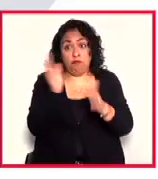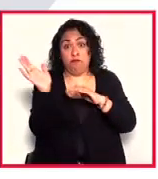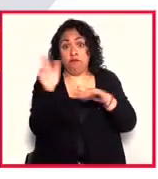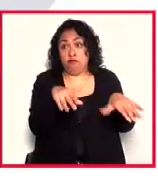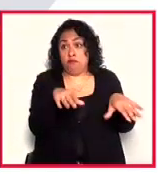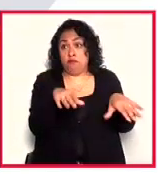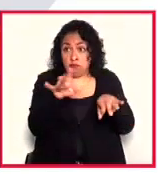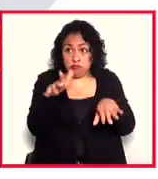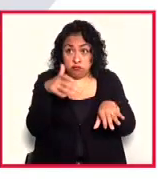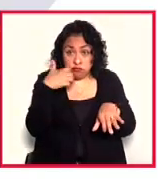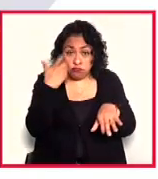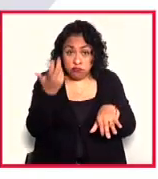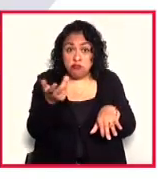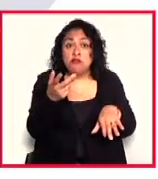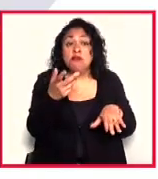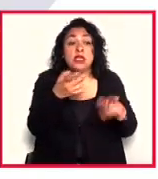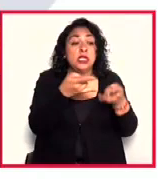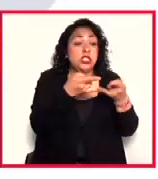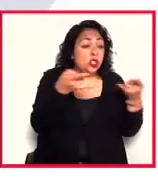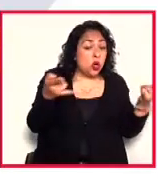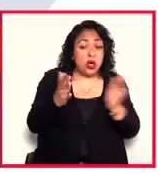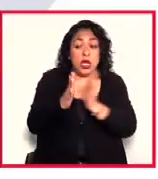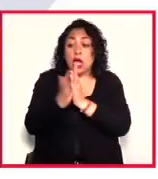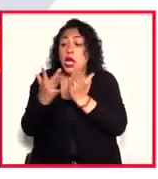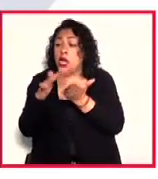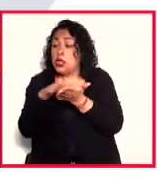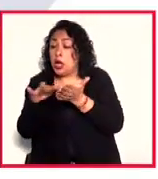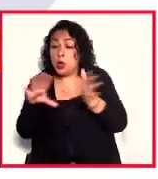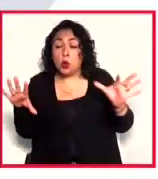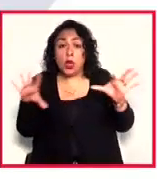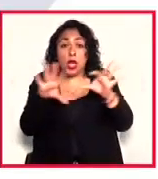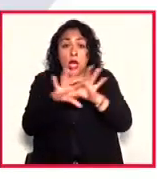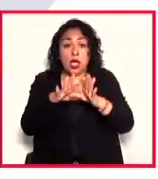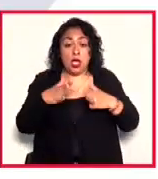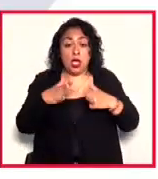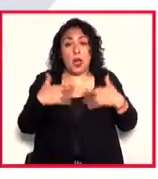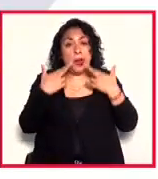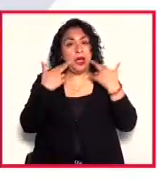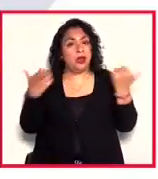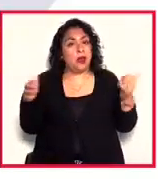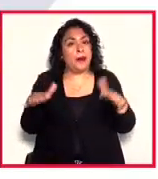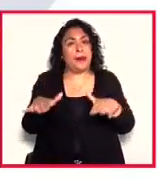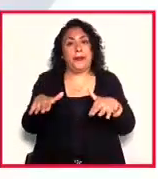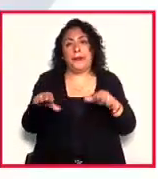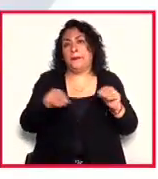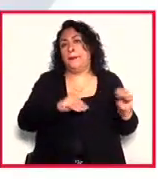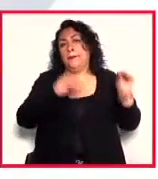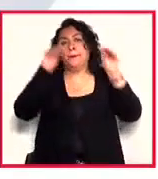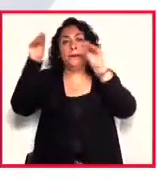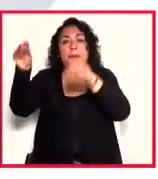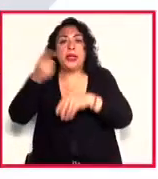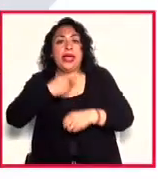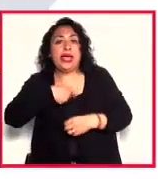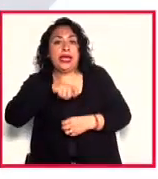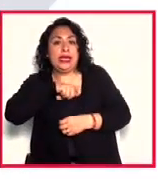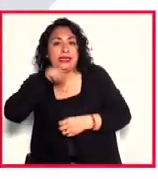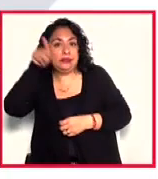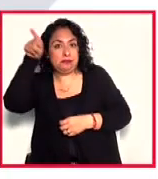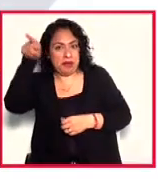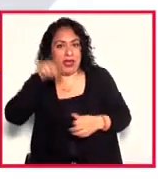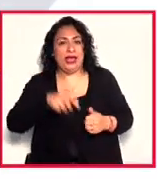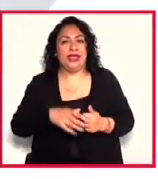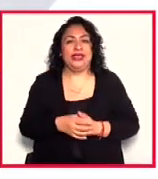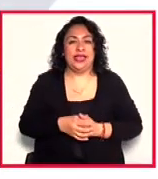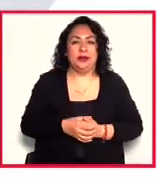que conjugue la historia y la literatura. Este ranchero se les va a España. Se dice,